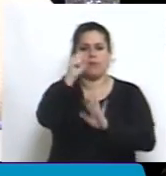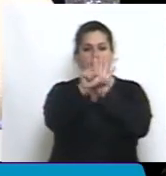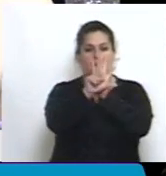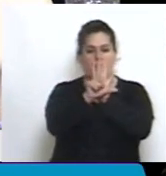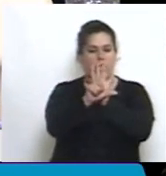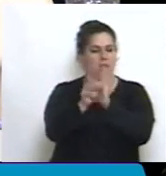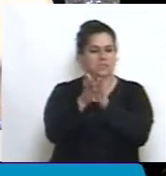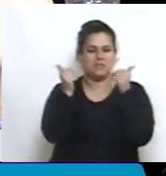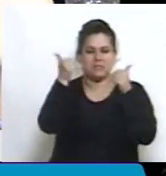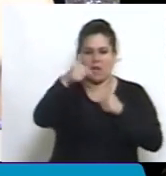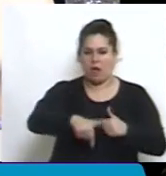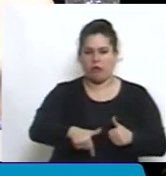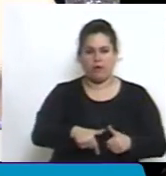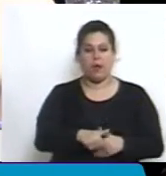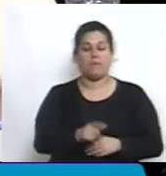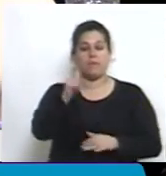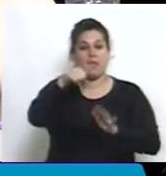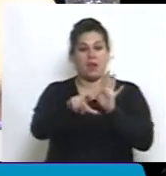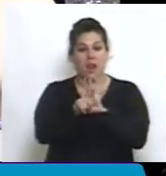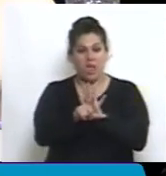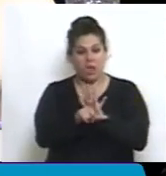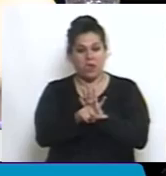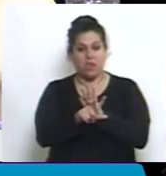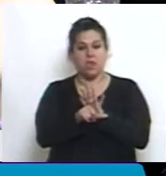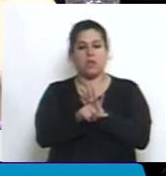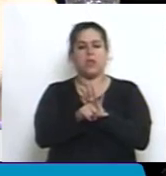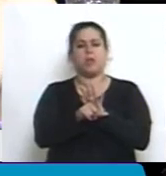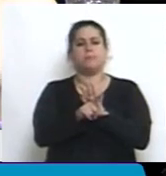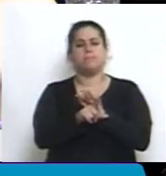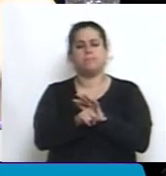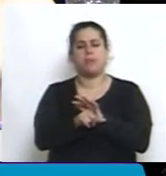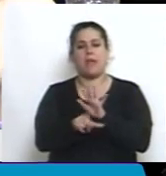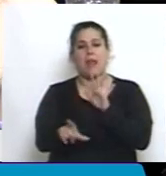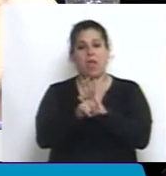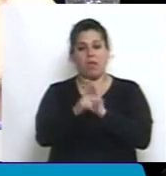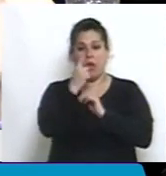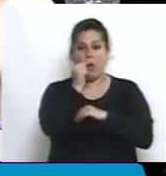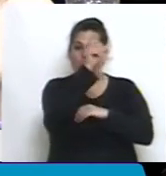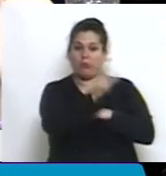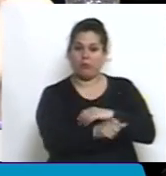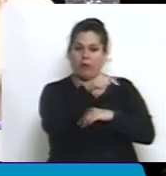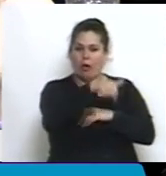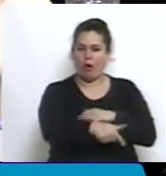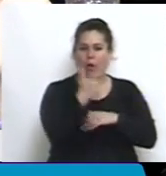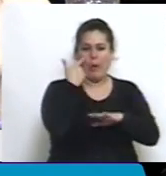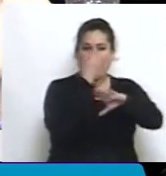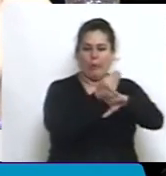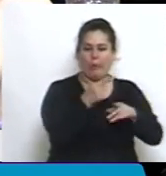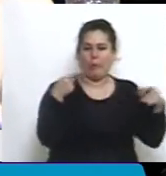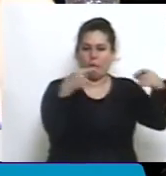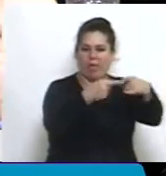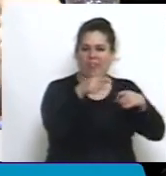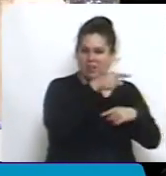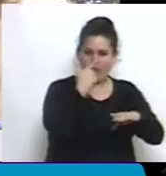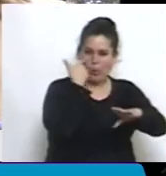posible. Con esta ley, ese señor que hoy vive en Punta del Este